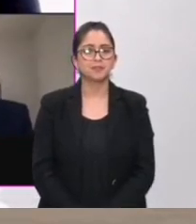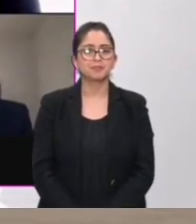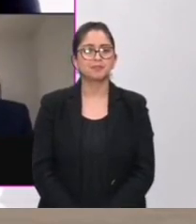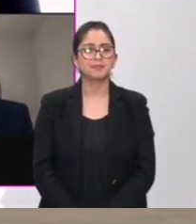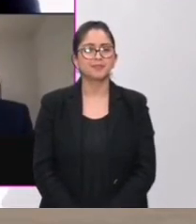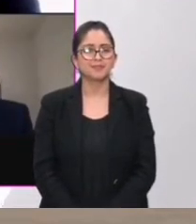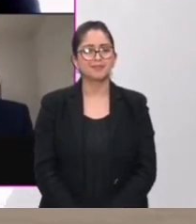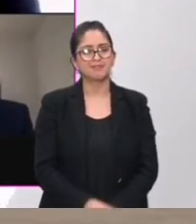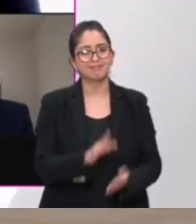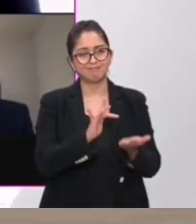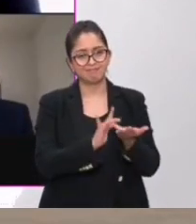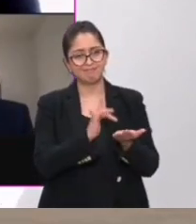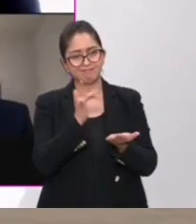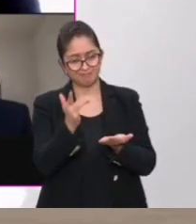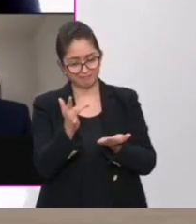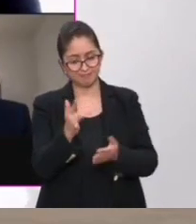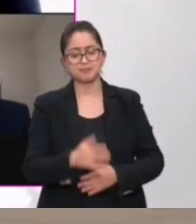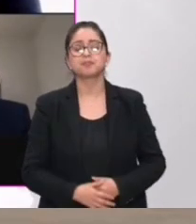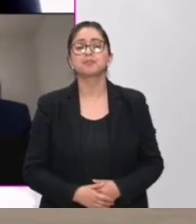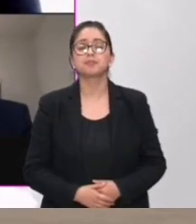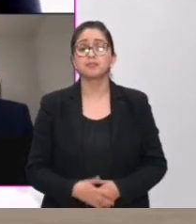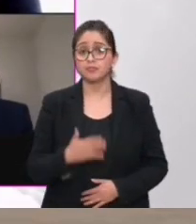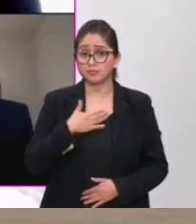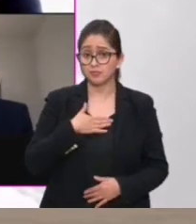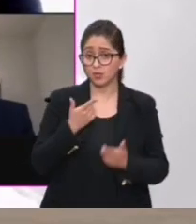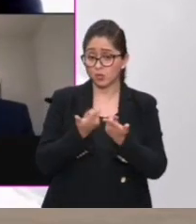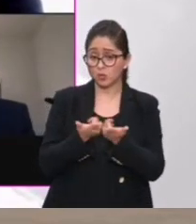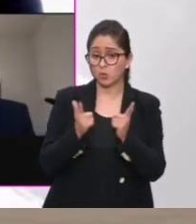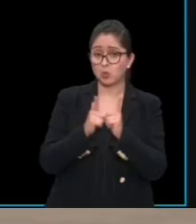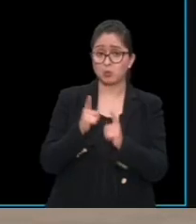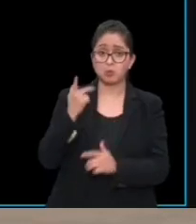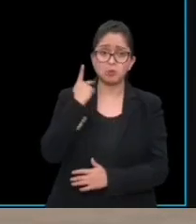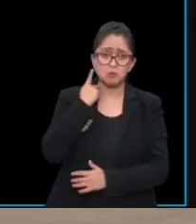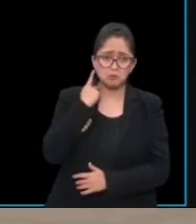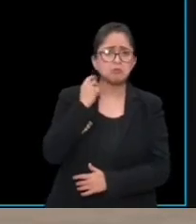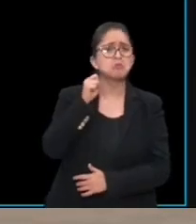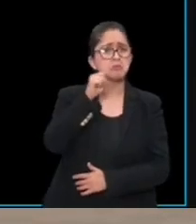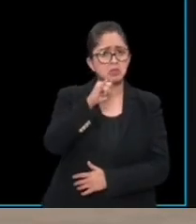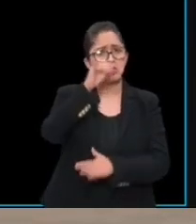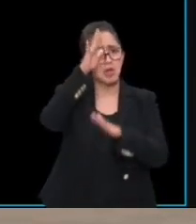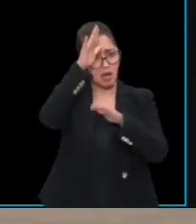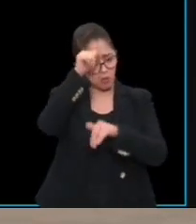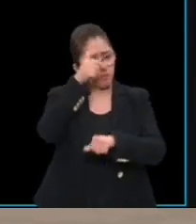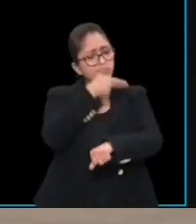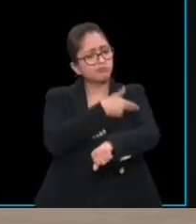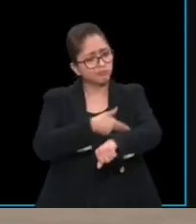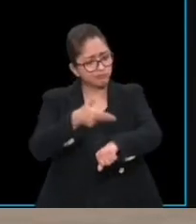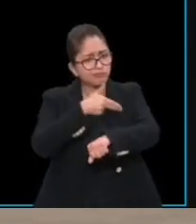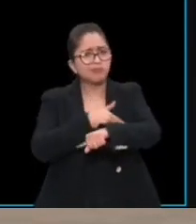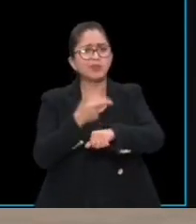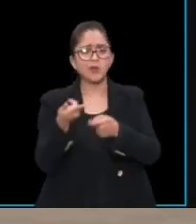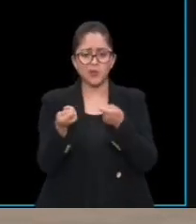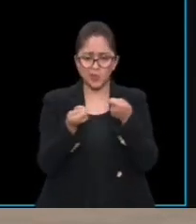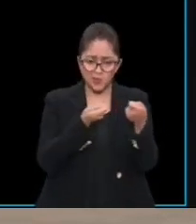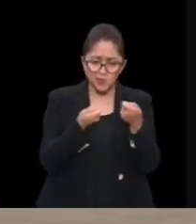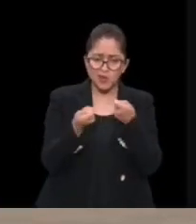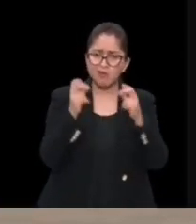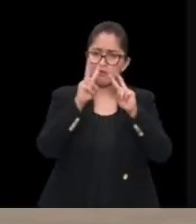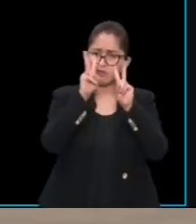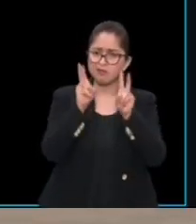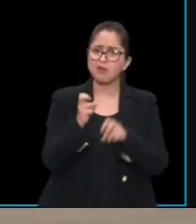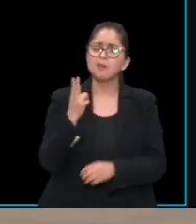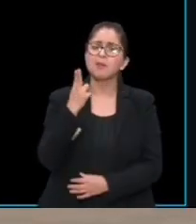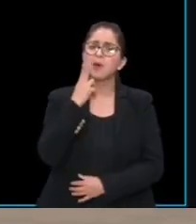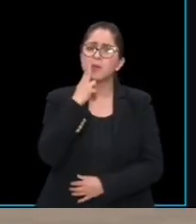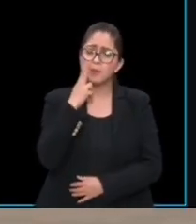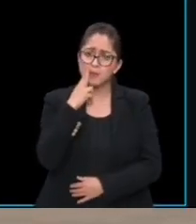Gracias. Por supuesto que Fuerza por México está a favor de la regulación en tema de tabaco. Creo que es muy importante irnos a la parte